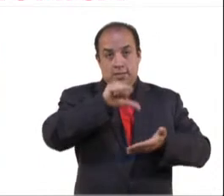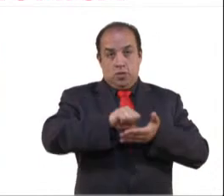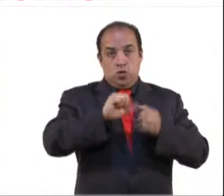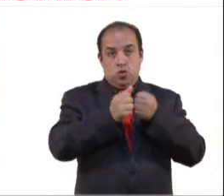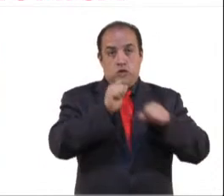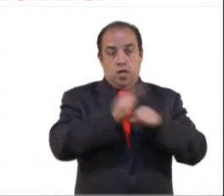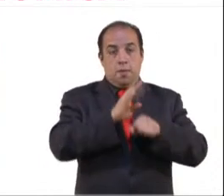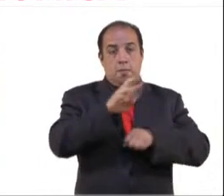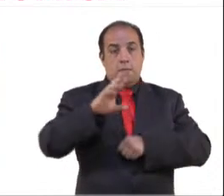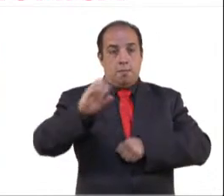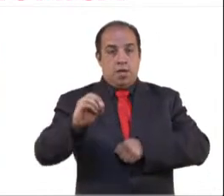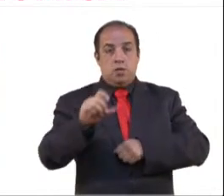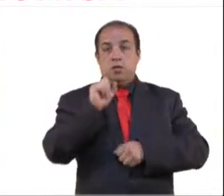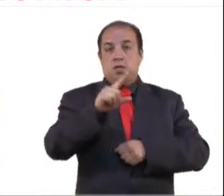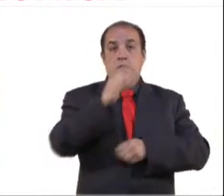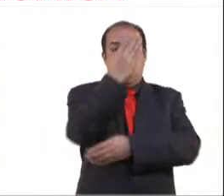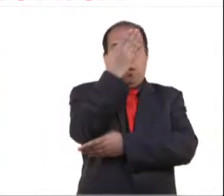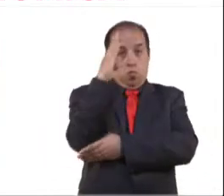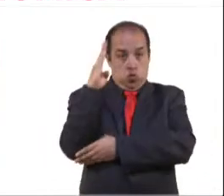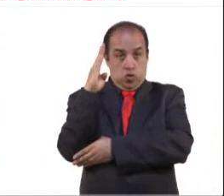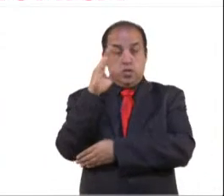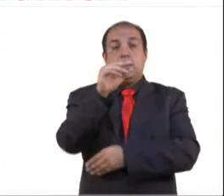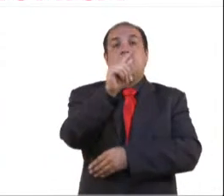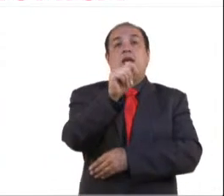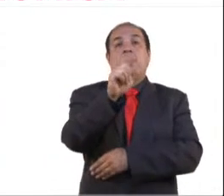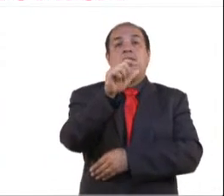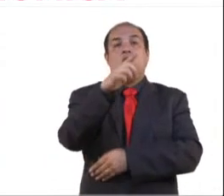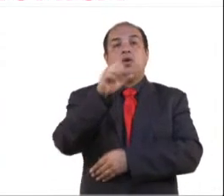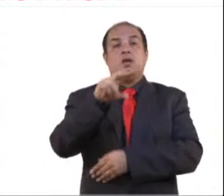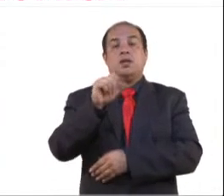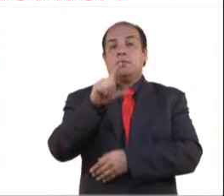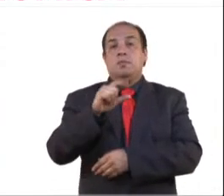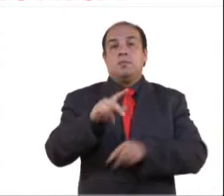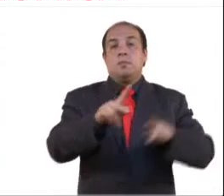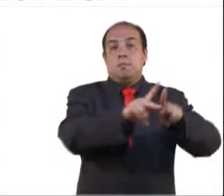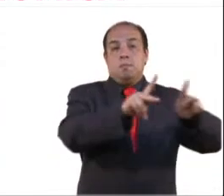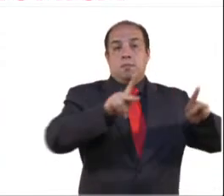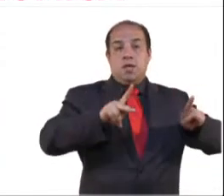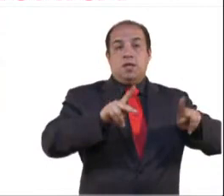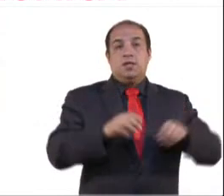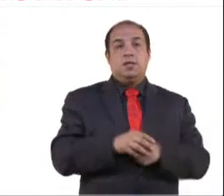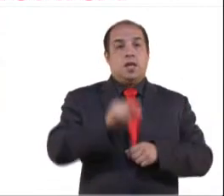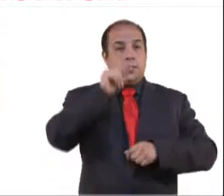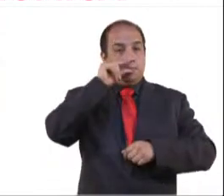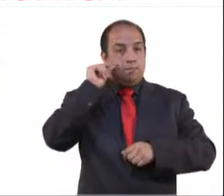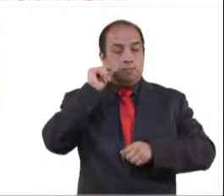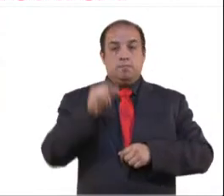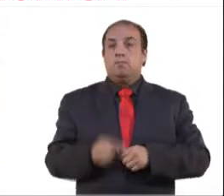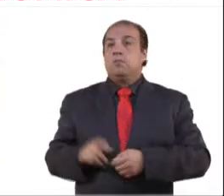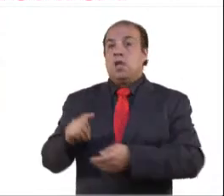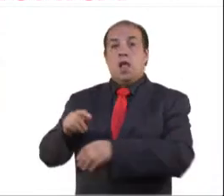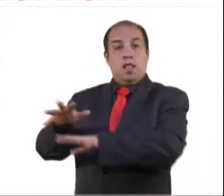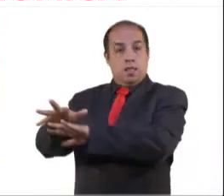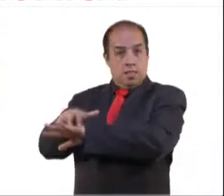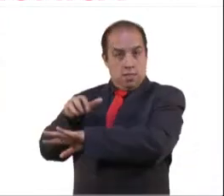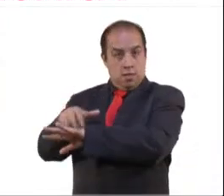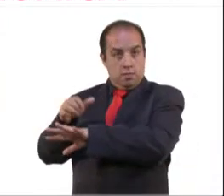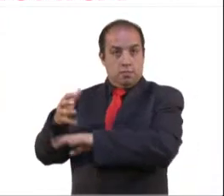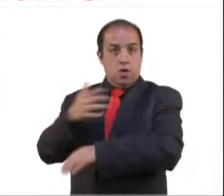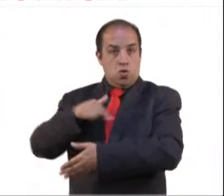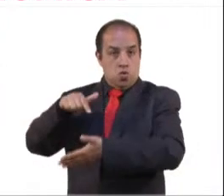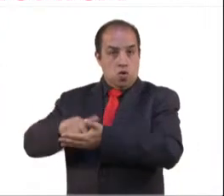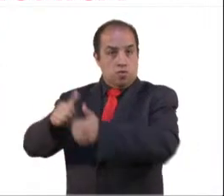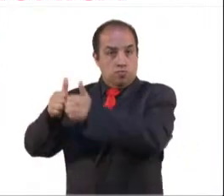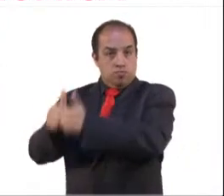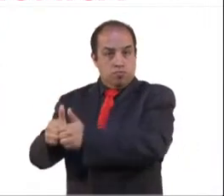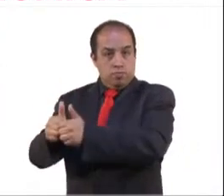Barrio, también en el Bosque de Tláhuac y en la Plaza Emiliano Zapata. En Tlalpan, nuestra sede